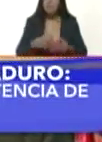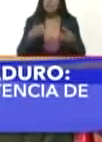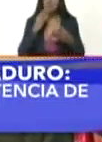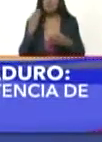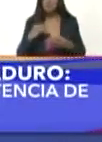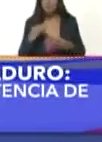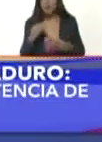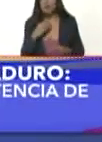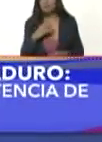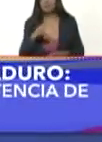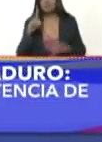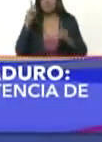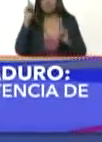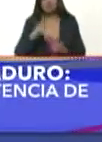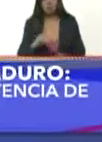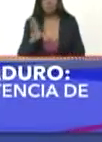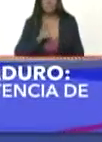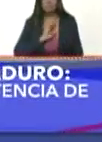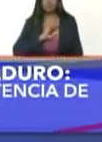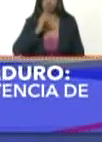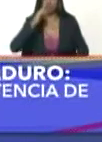decidió ser.